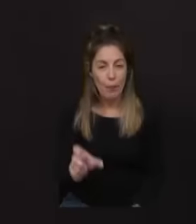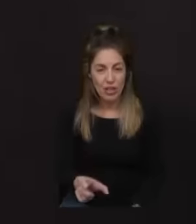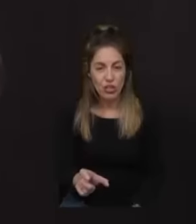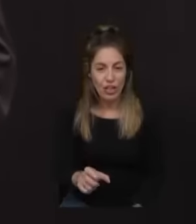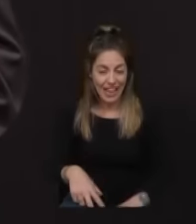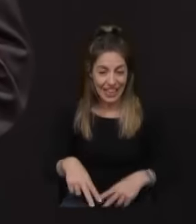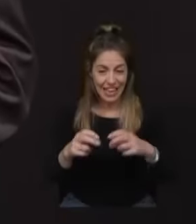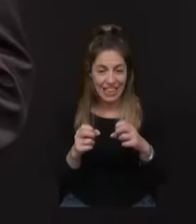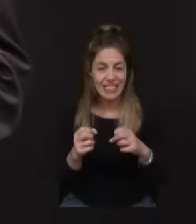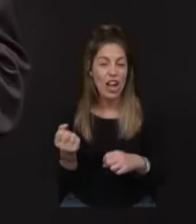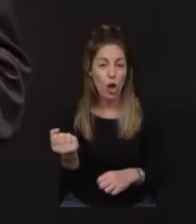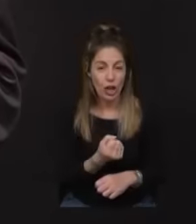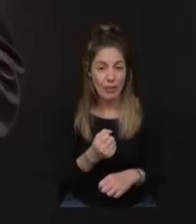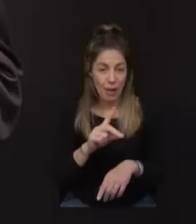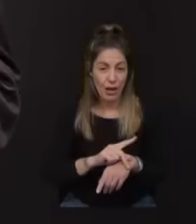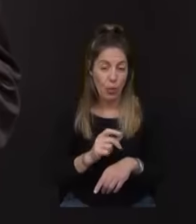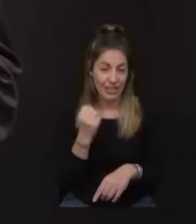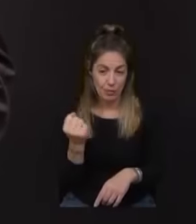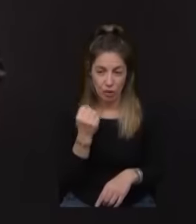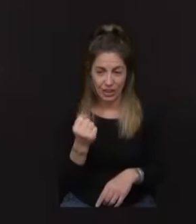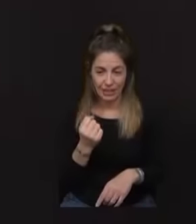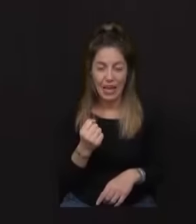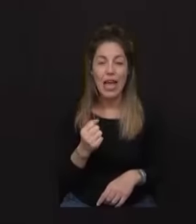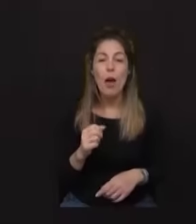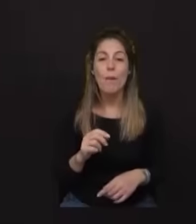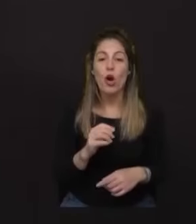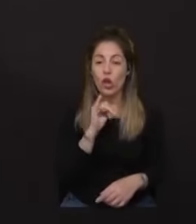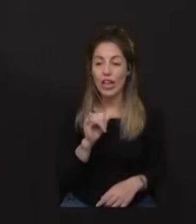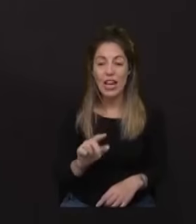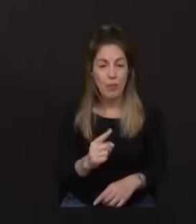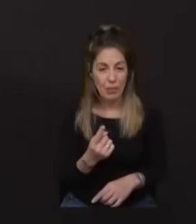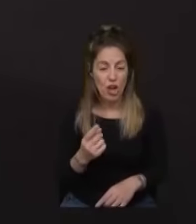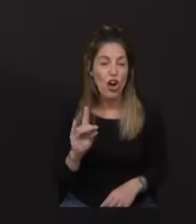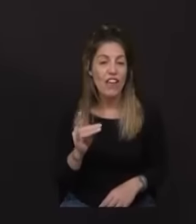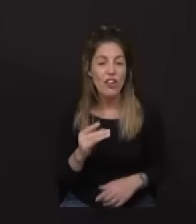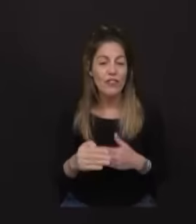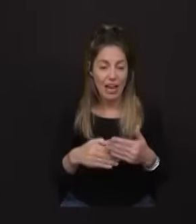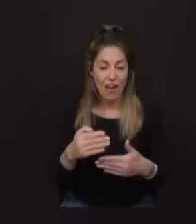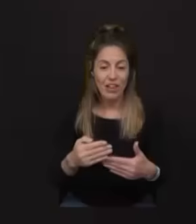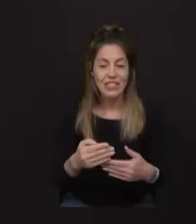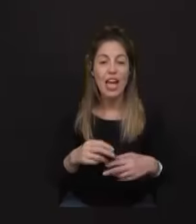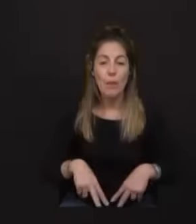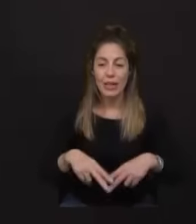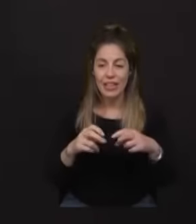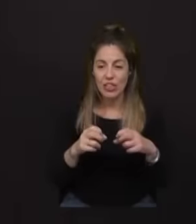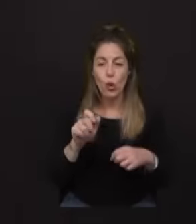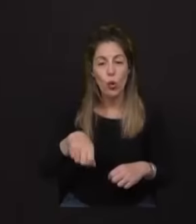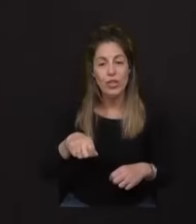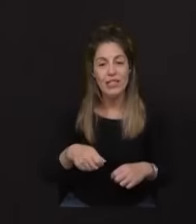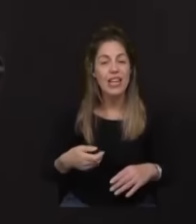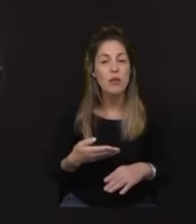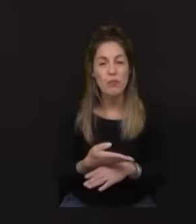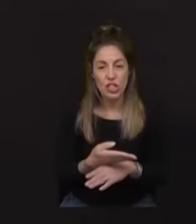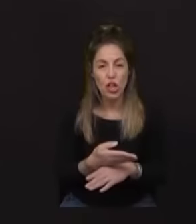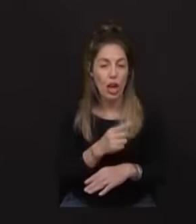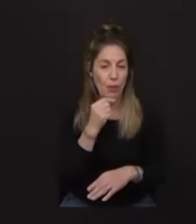muy relevante. Pero en principio contarles que Bolivia avanza en la investigación judicial y esta semana solicitó a Interpol que emita